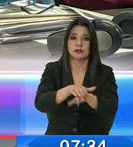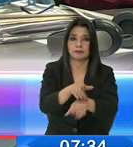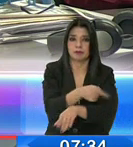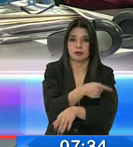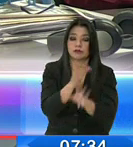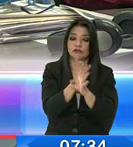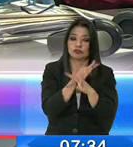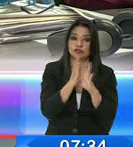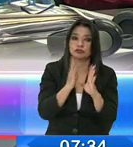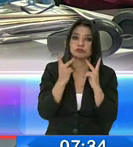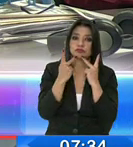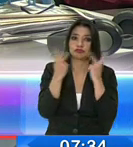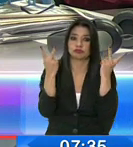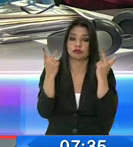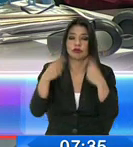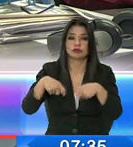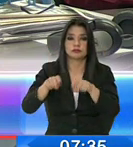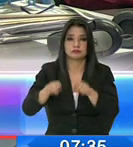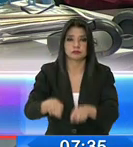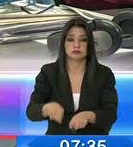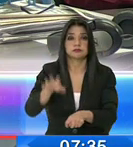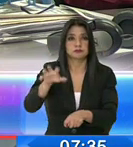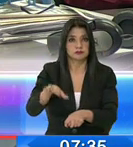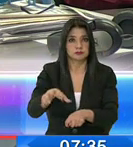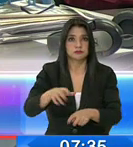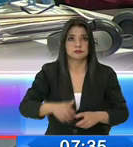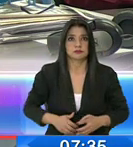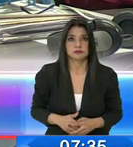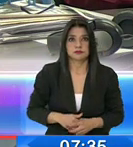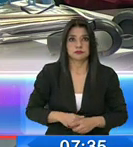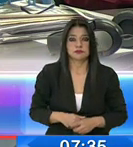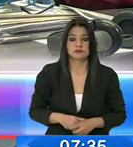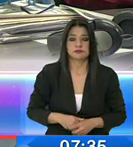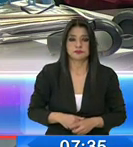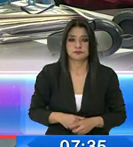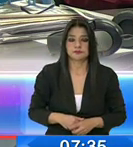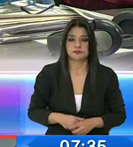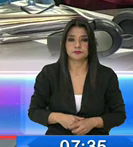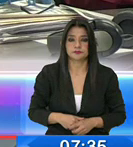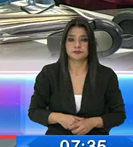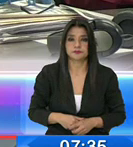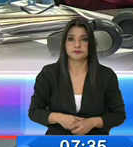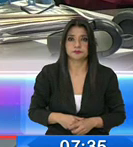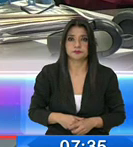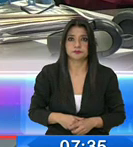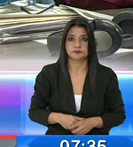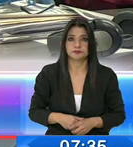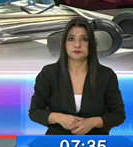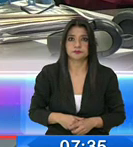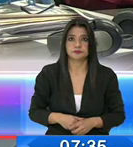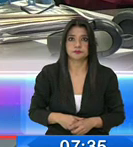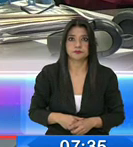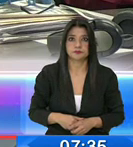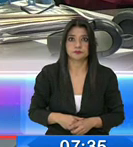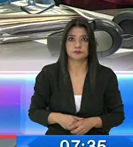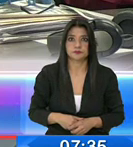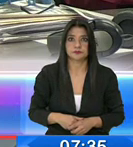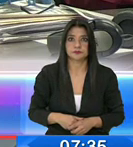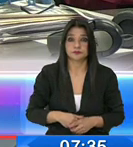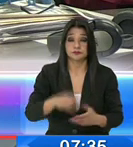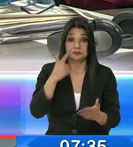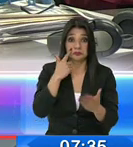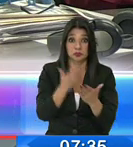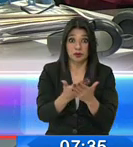públicos y contratistas del estado e el acervo probatorio recopilado